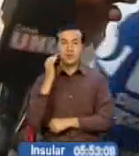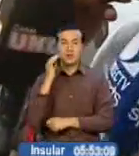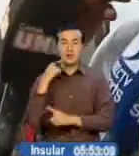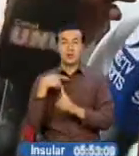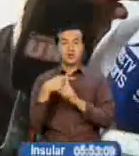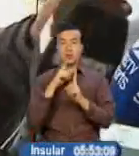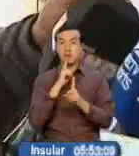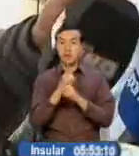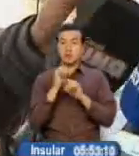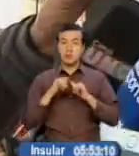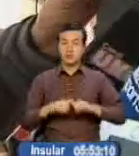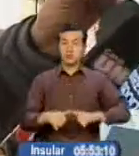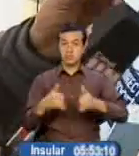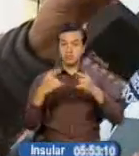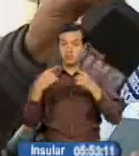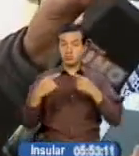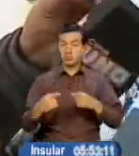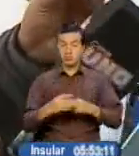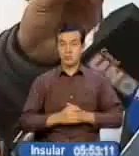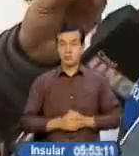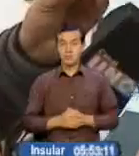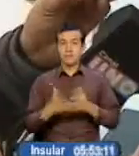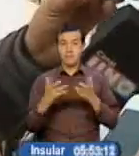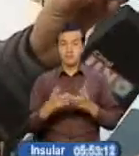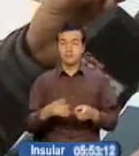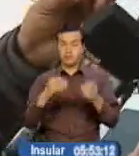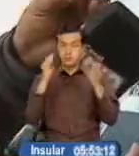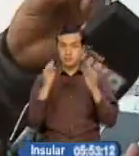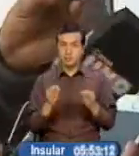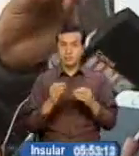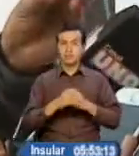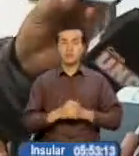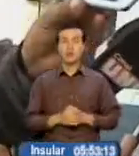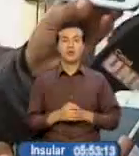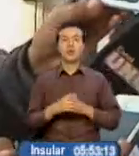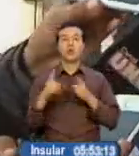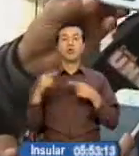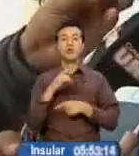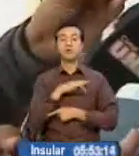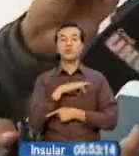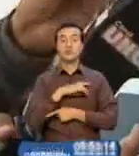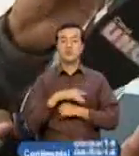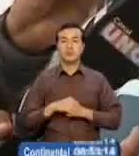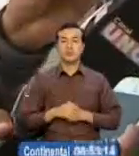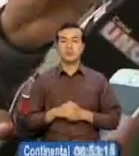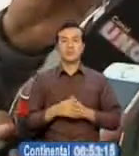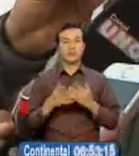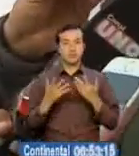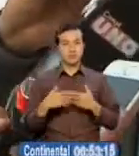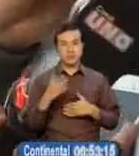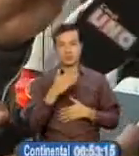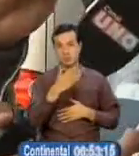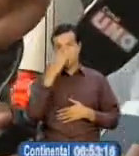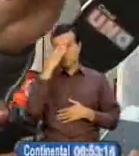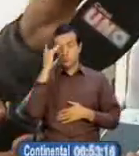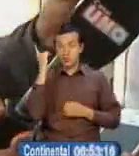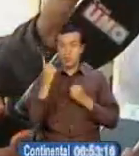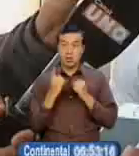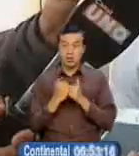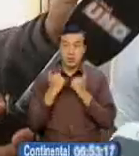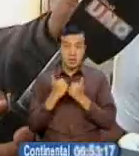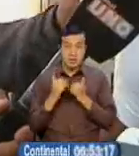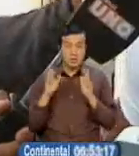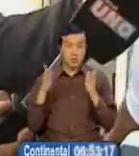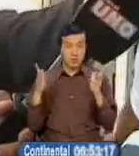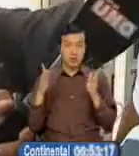bien y bueno, después enfrentar el partido que queremos, ¿no? Que es contra Chile, ¿no? Hora de la mejoría, luego de que el año no ha sido lo mejor,